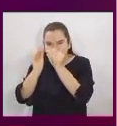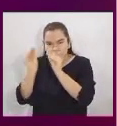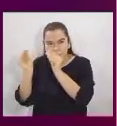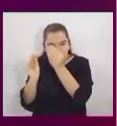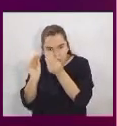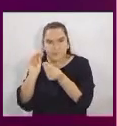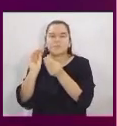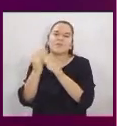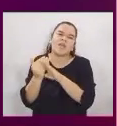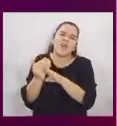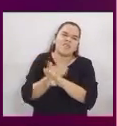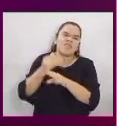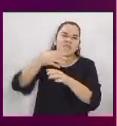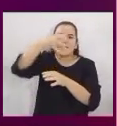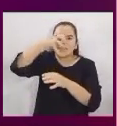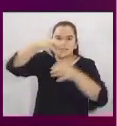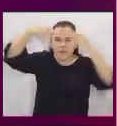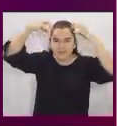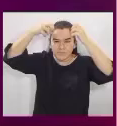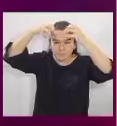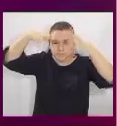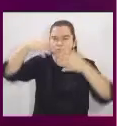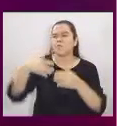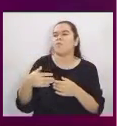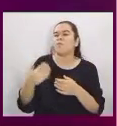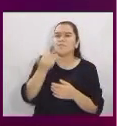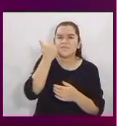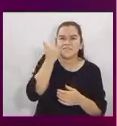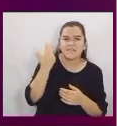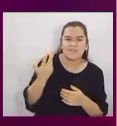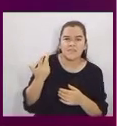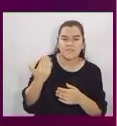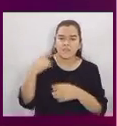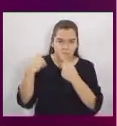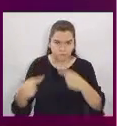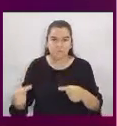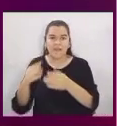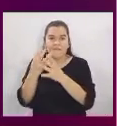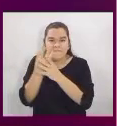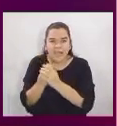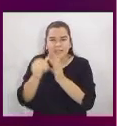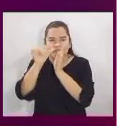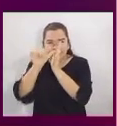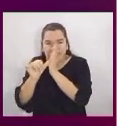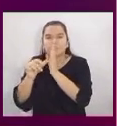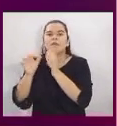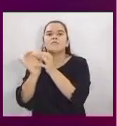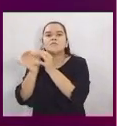se dañaron por el accidente, o por el cardiovascular, o por el accidente de auto, lo que sea.